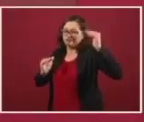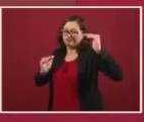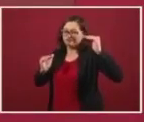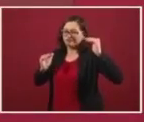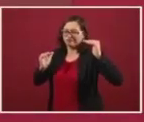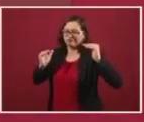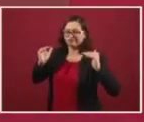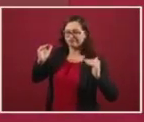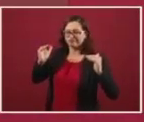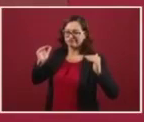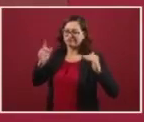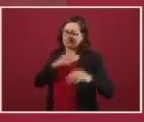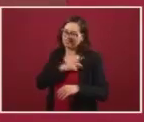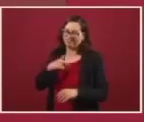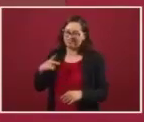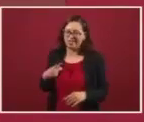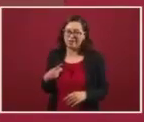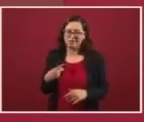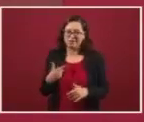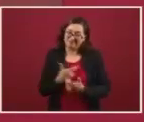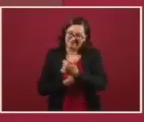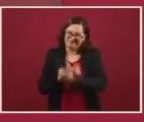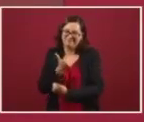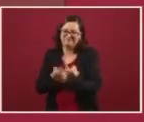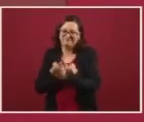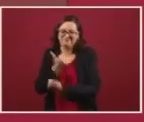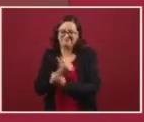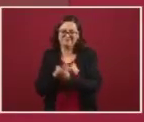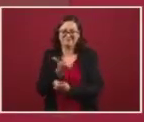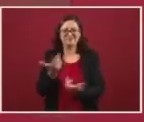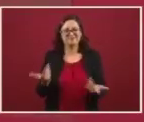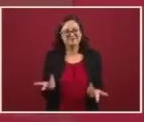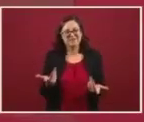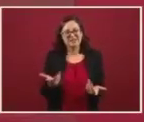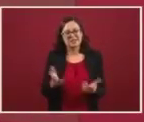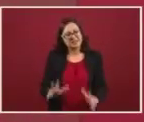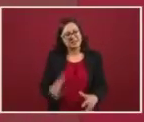si llevamos 30 años